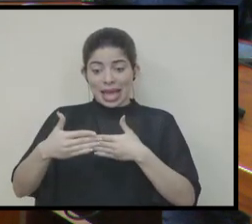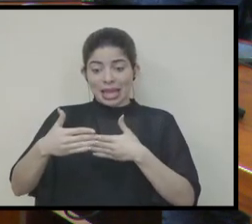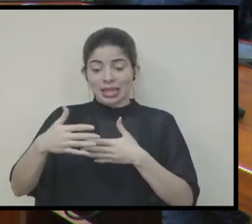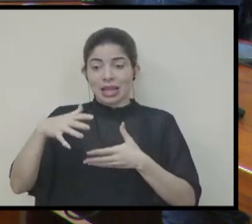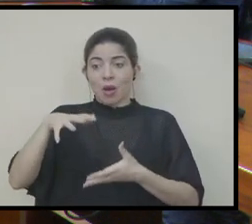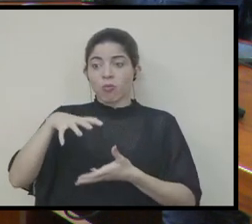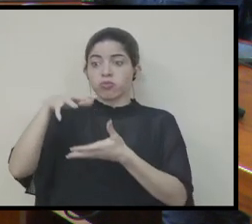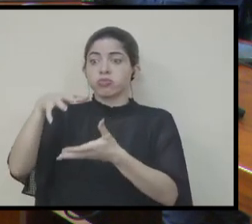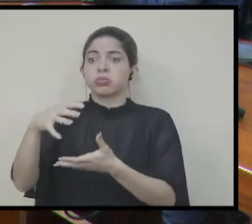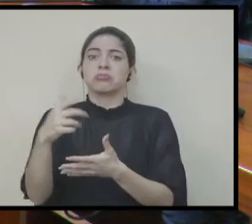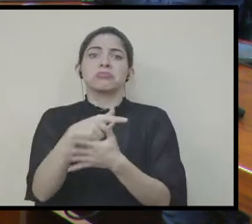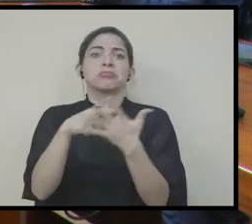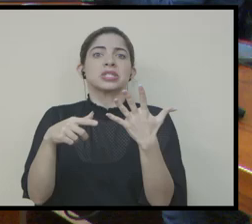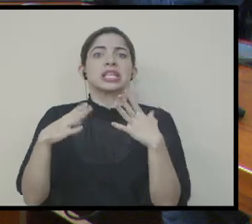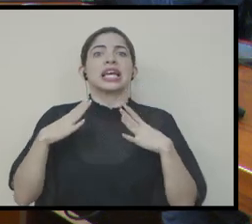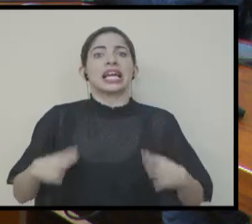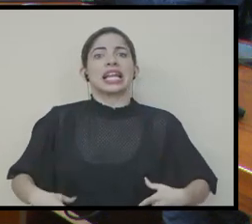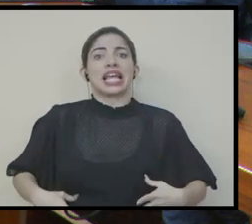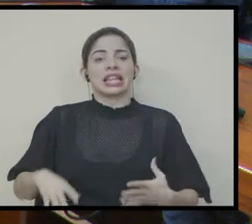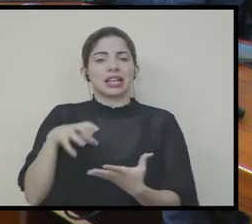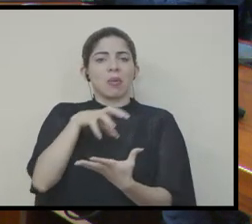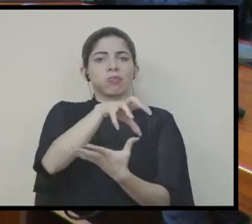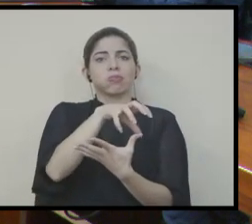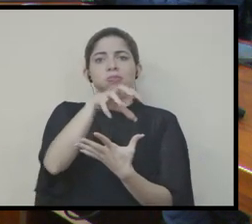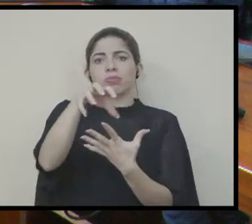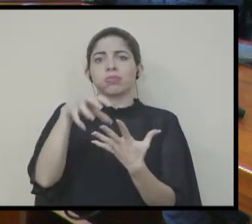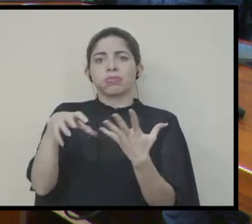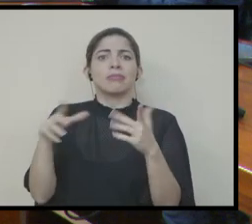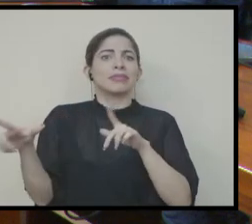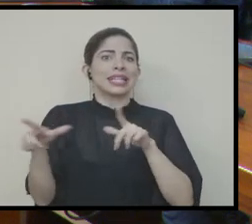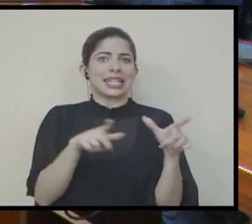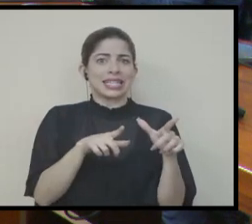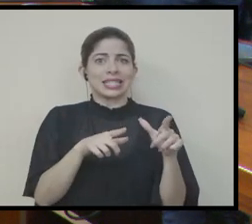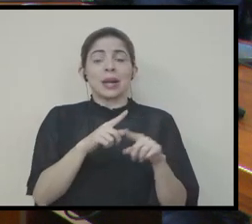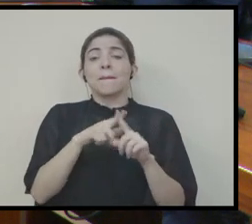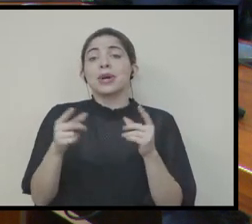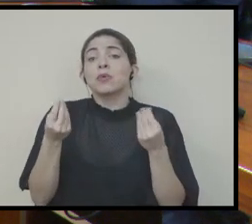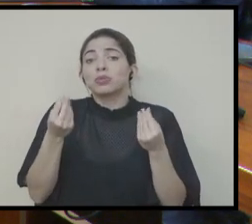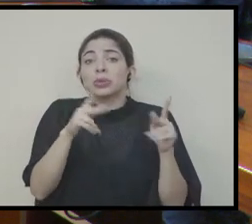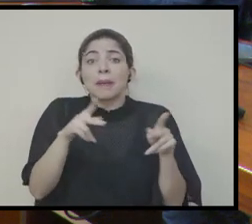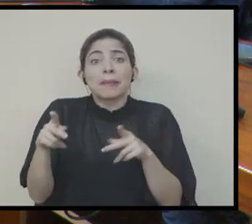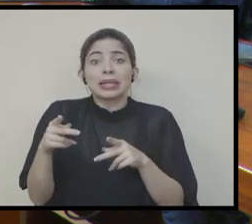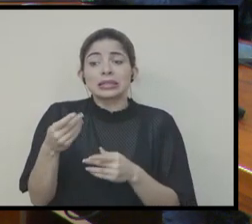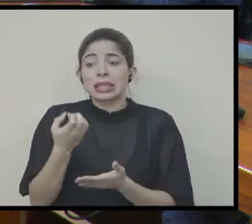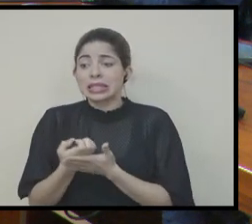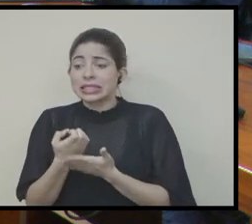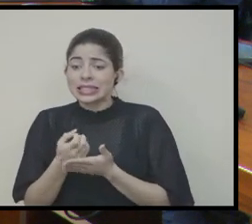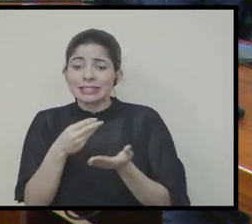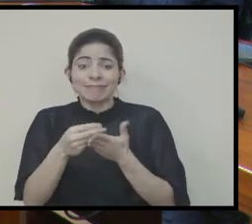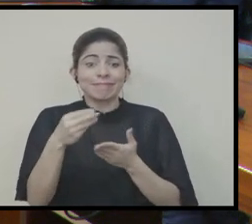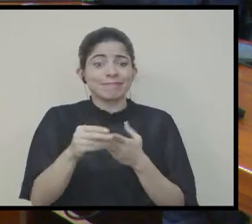5 clientes y listo. Pero bueno, hay mucha necesidad de gente que no consigue la mascarilla a un buen precio,